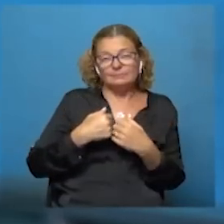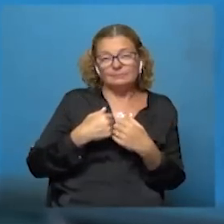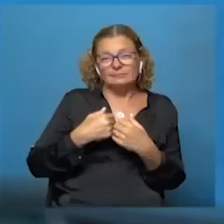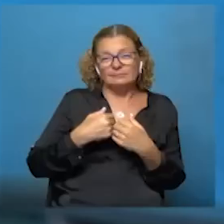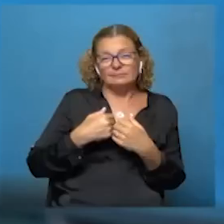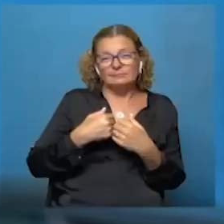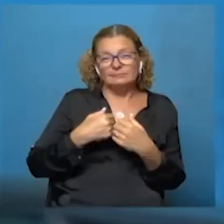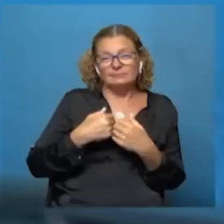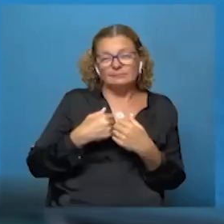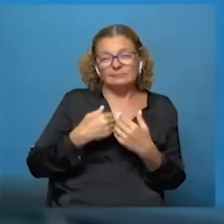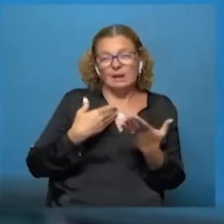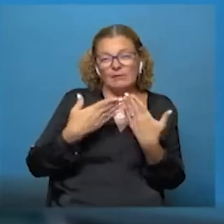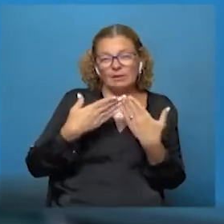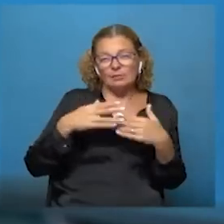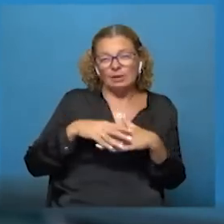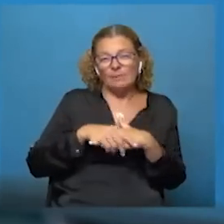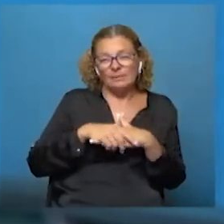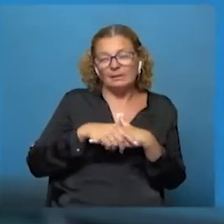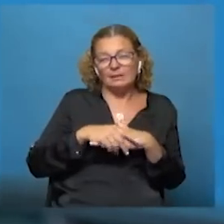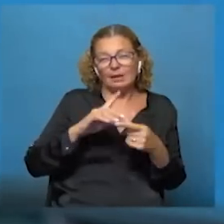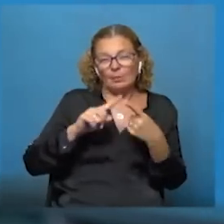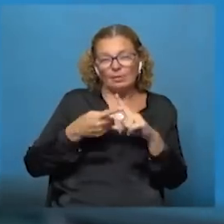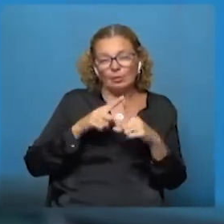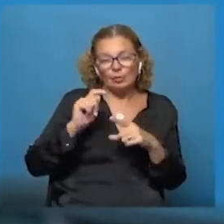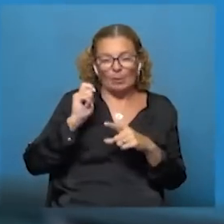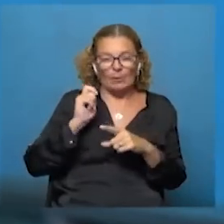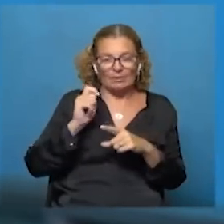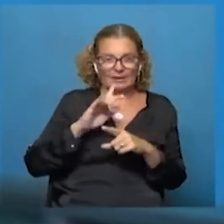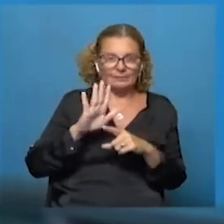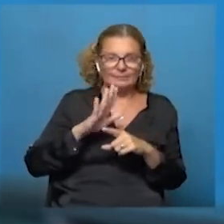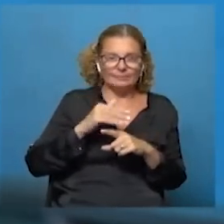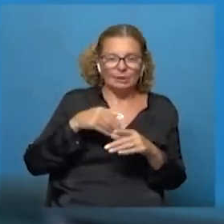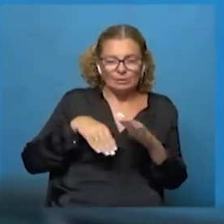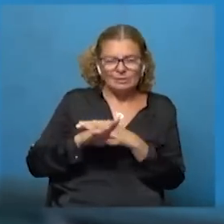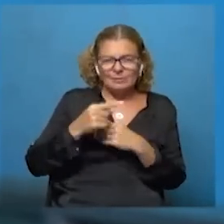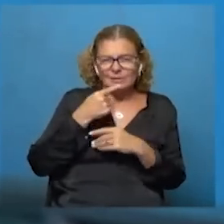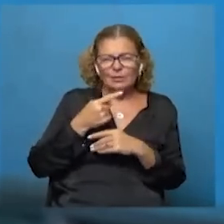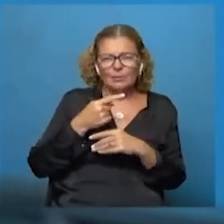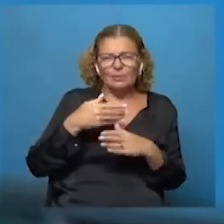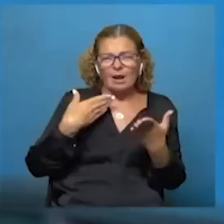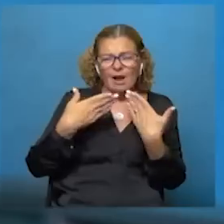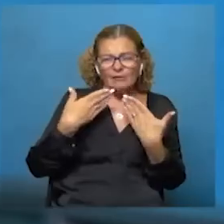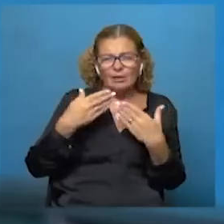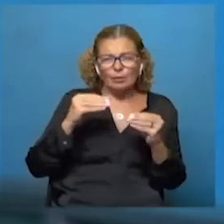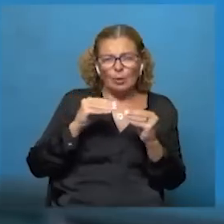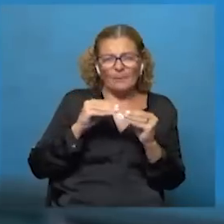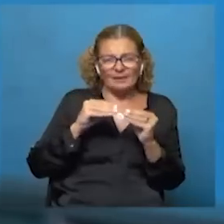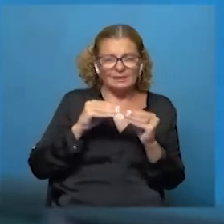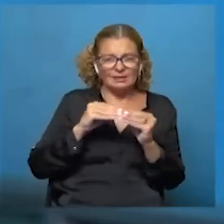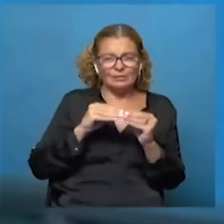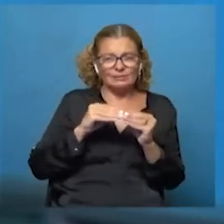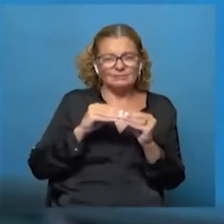una persona que era amiga pero no quedaba bien seguir la discusión pública entonces este Cuando entré me dice Por qué no hablas con tus compañeritos